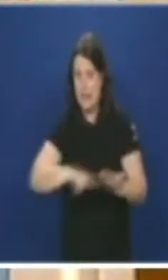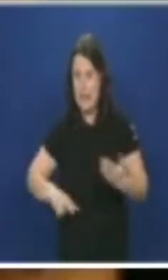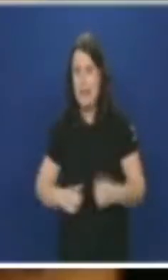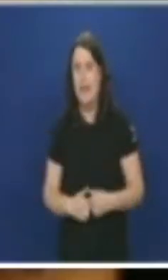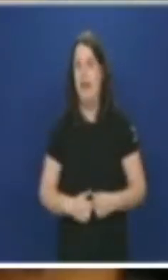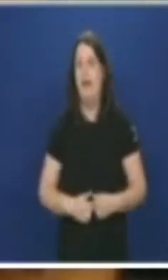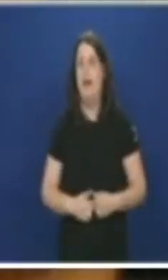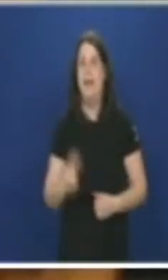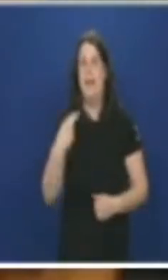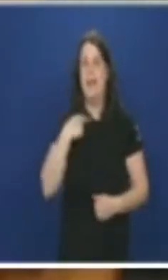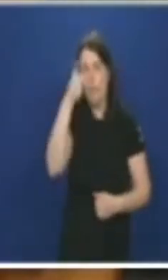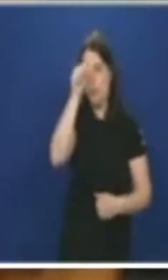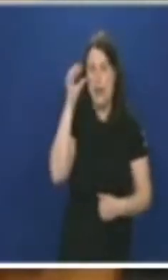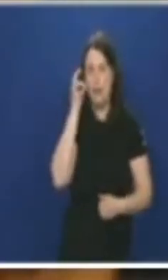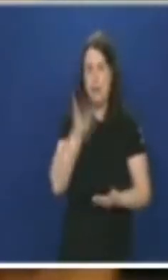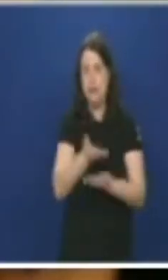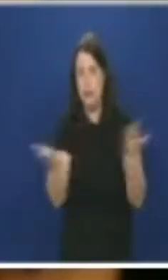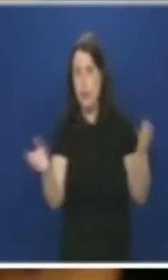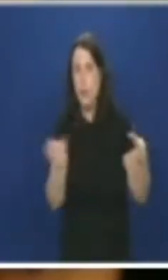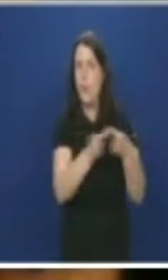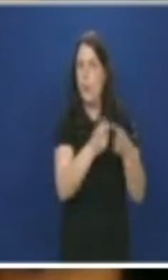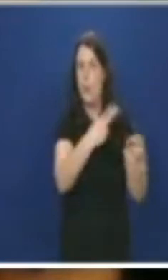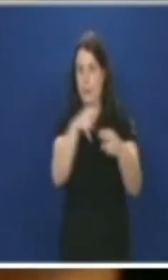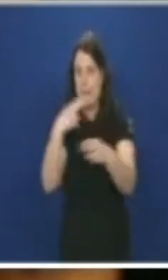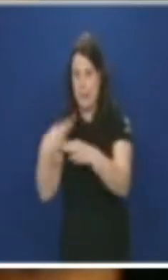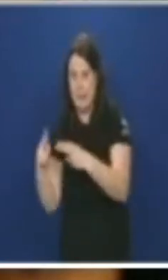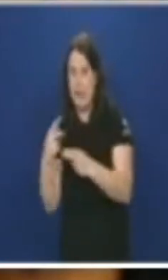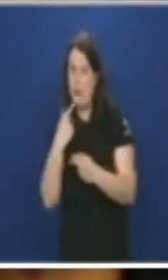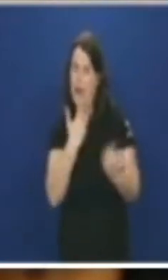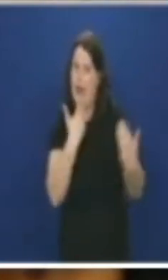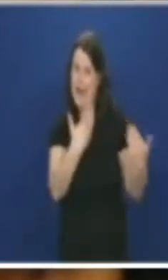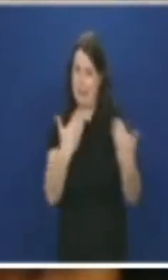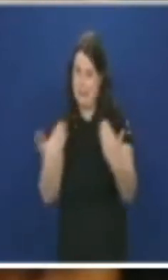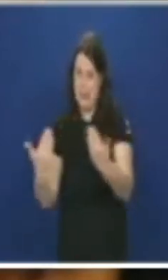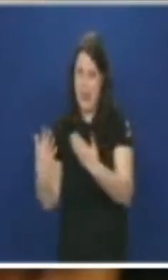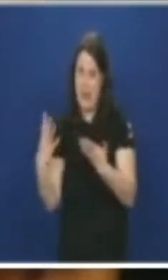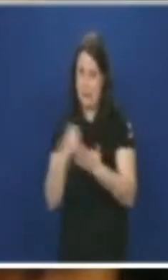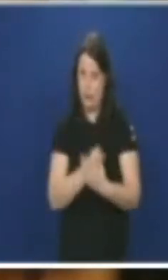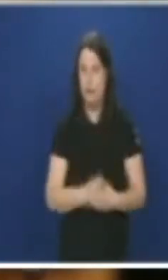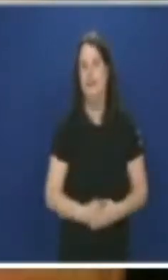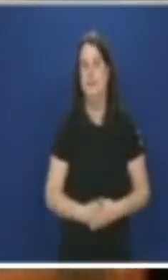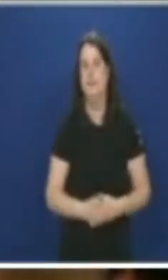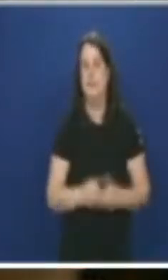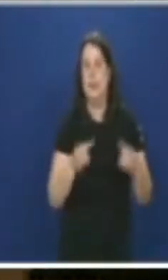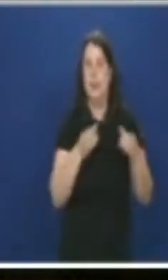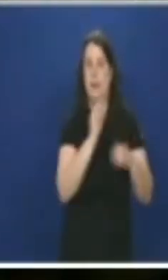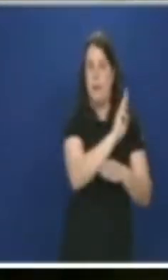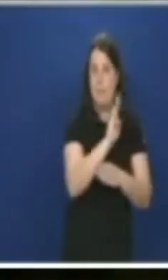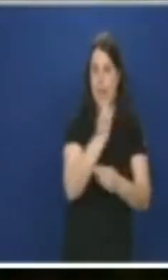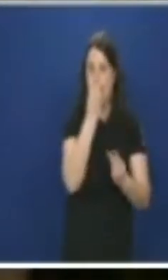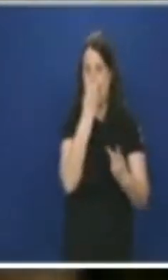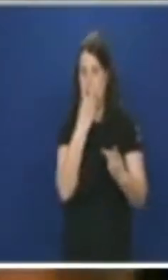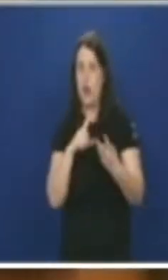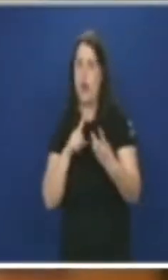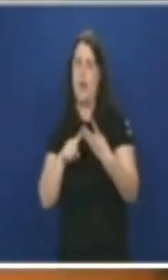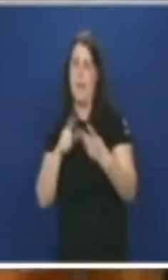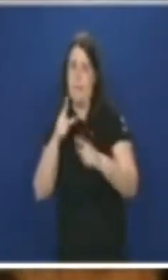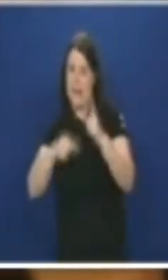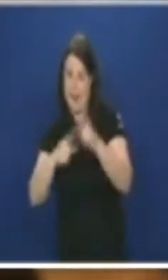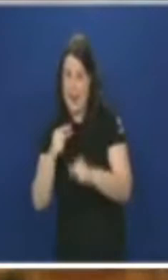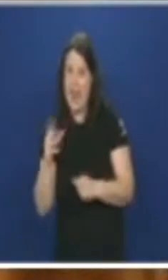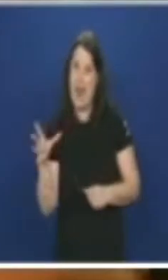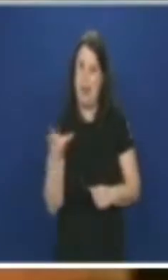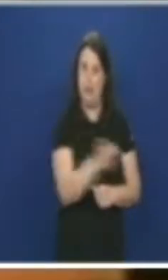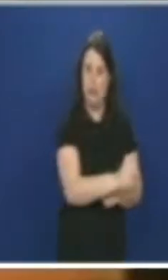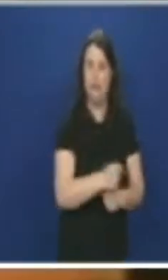as deputadas, deputados e grupos parlamentarios PP, BNG e PSDG-PSOE, e que